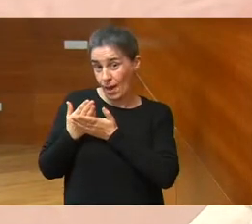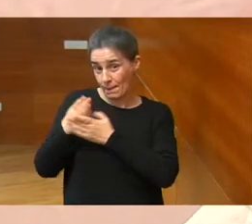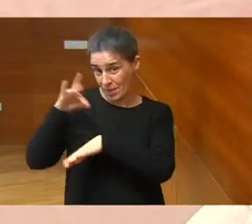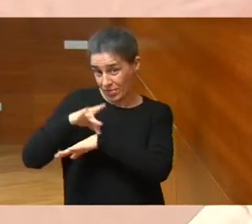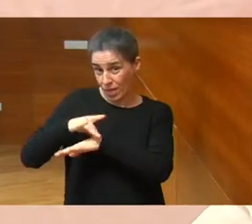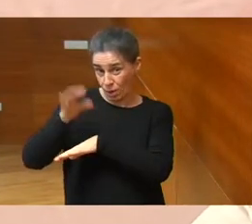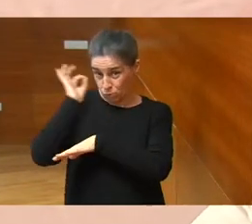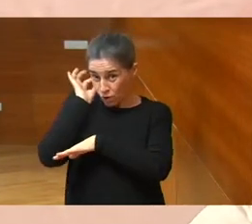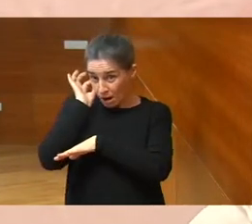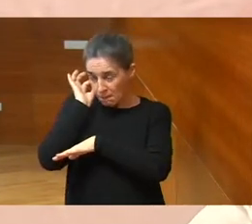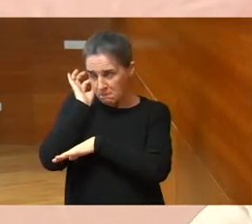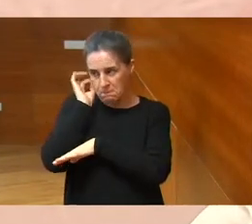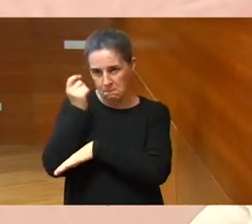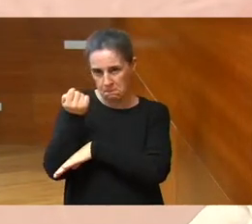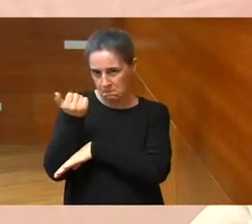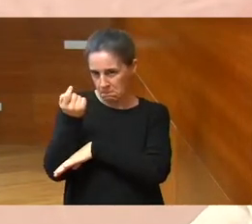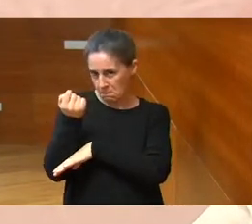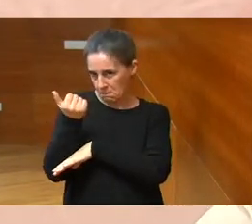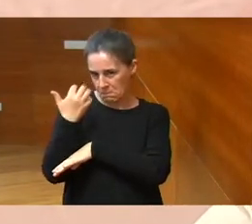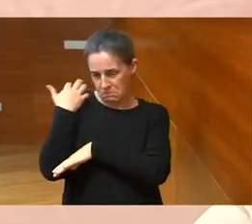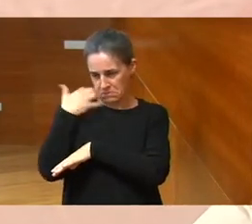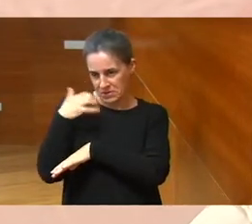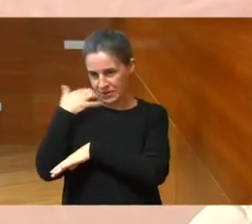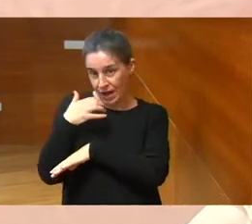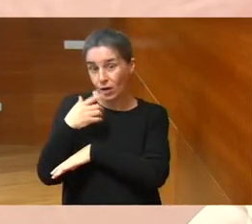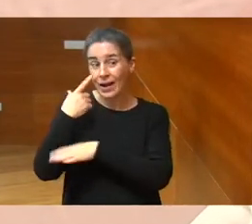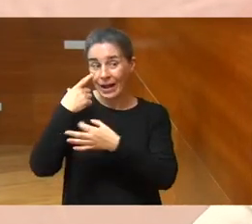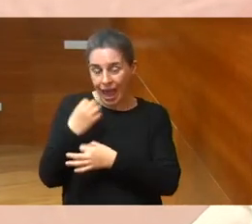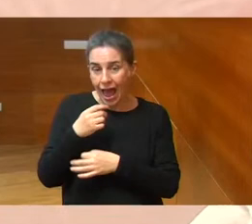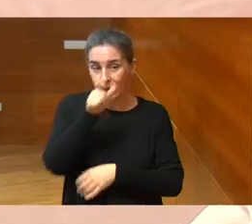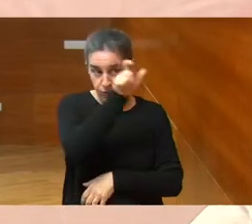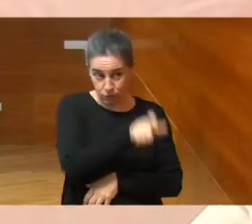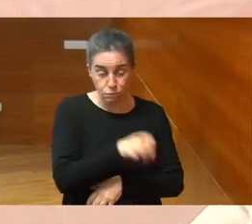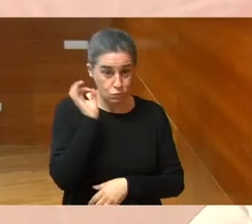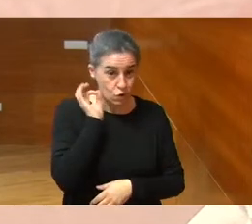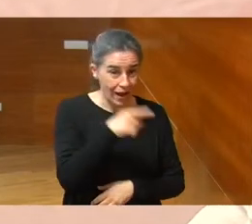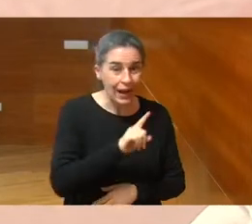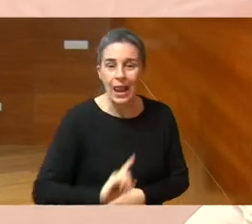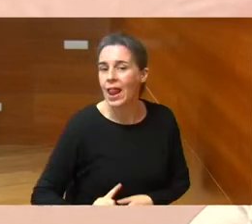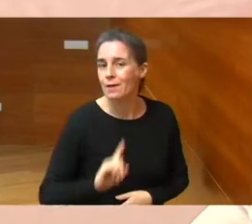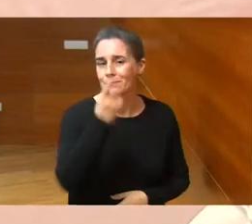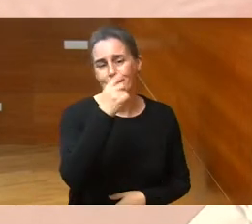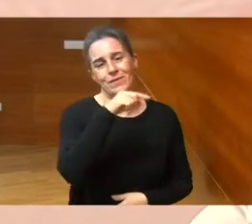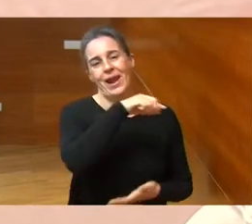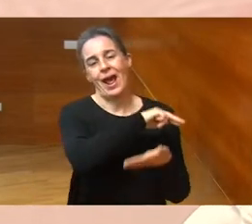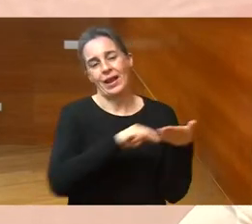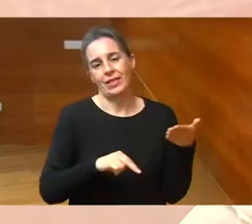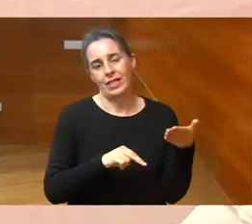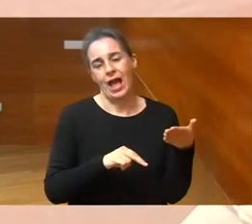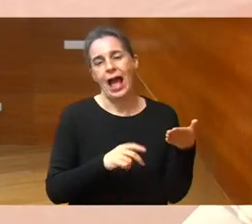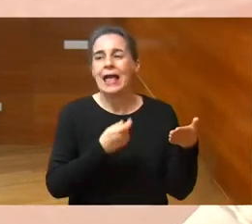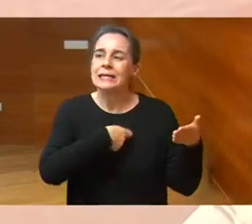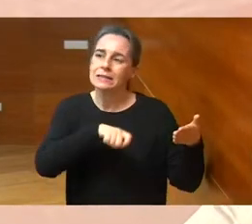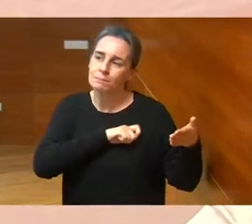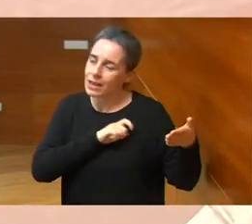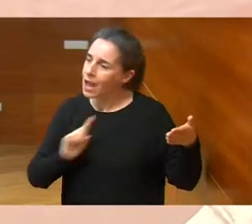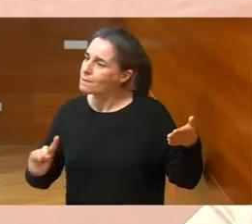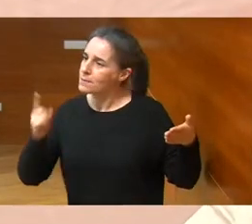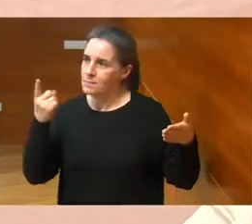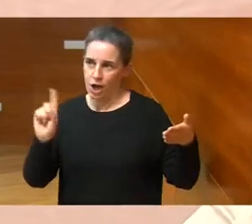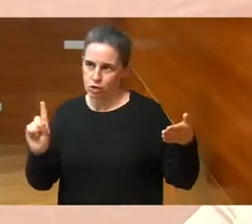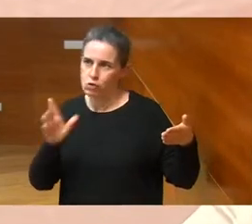algo común de efecto de la foil a primera galega no una primera en España porque antes cae el